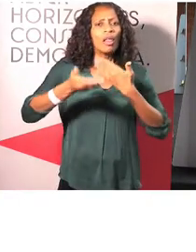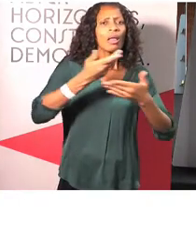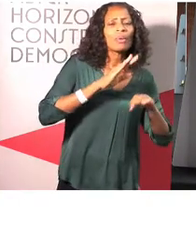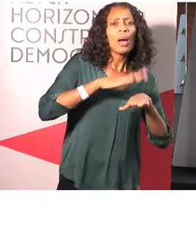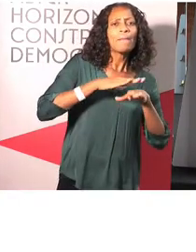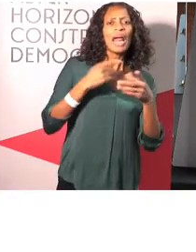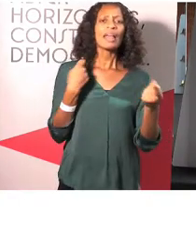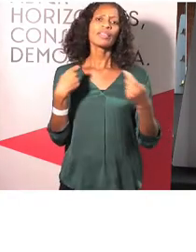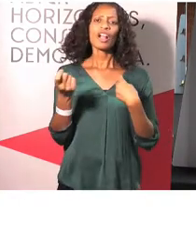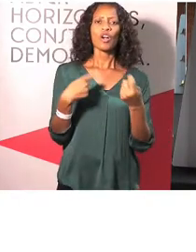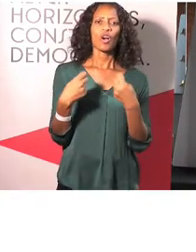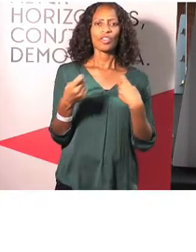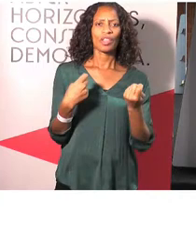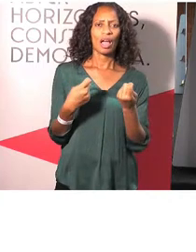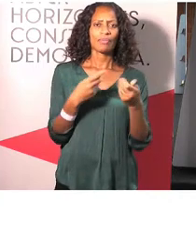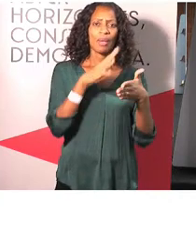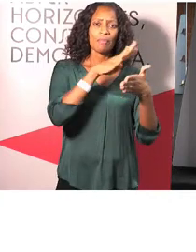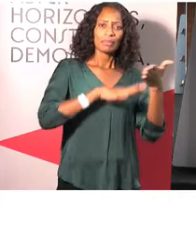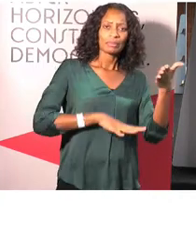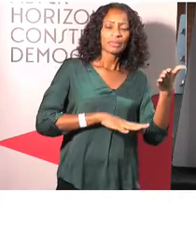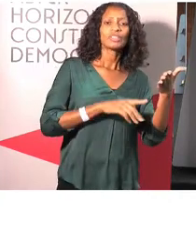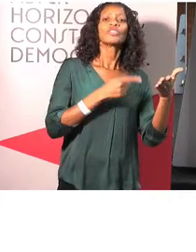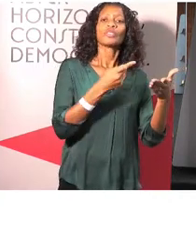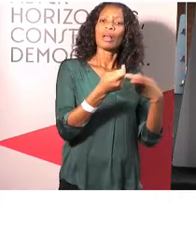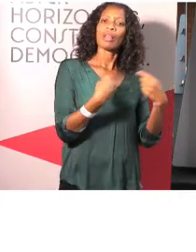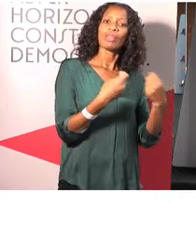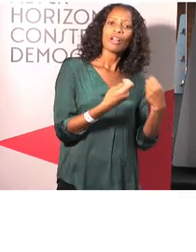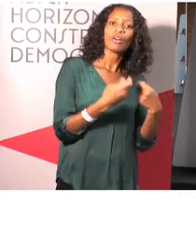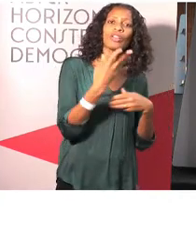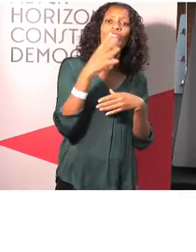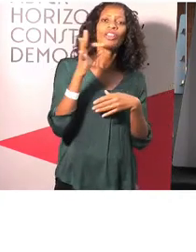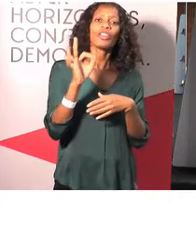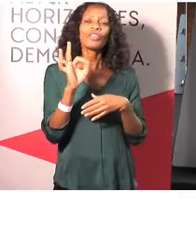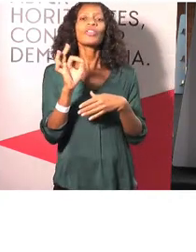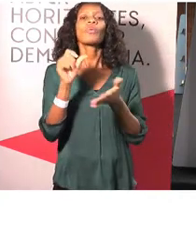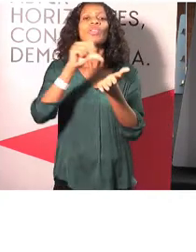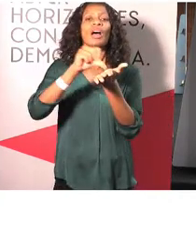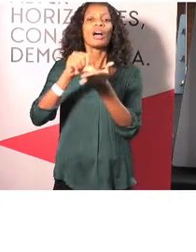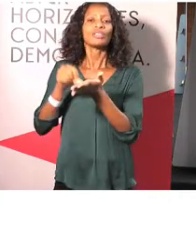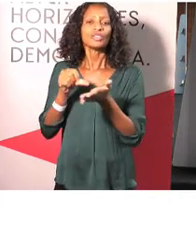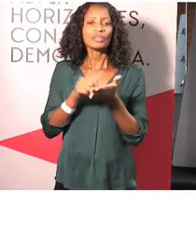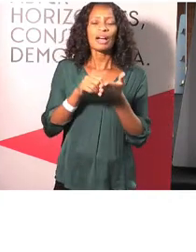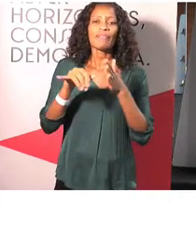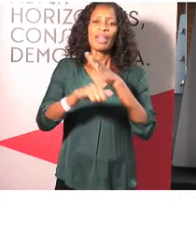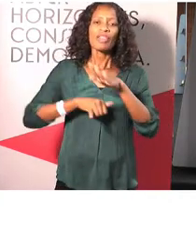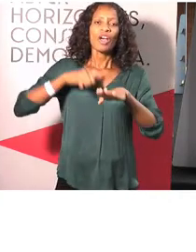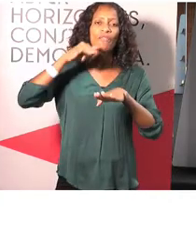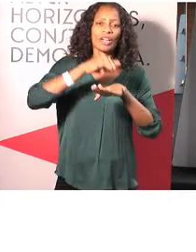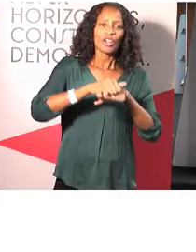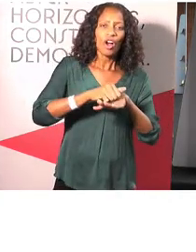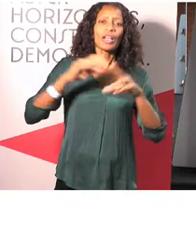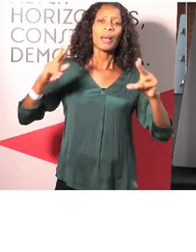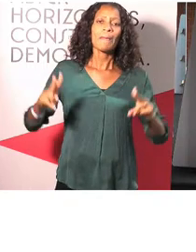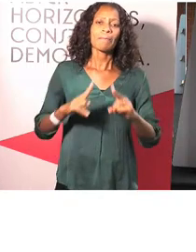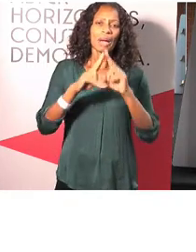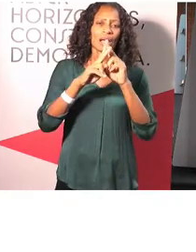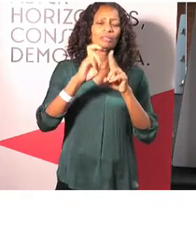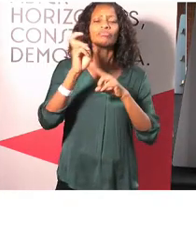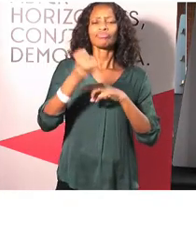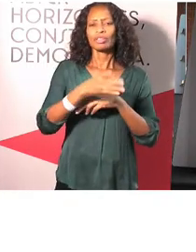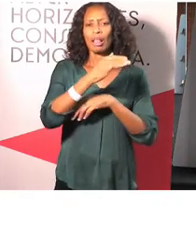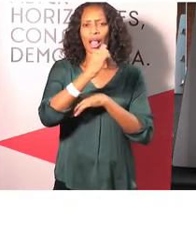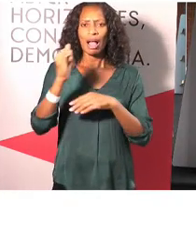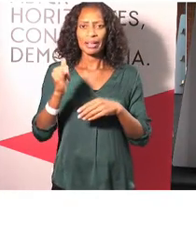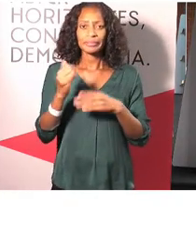No es lo mismo que Barcelona negocia sola con Airbnb que lo haga con 50 ciudades, con Nueva York, con París detrás, ¿no? Entonces es importante, digamos, crear estos sindicatos de